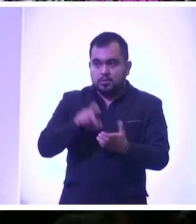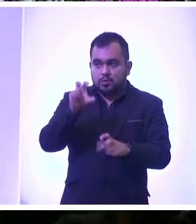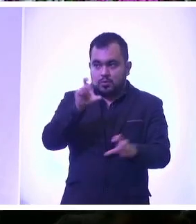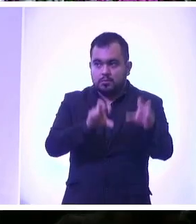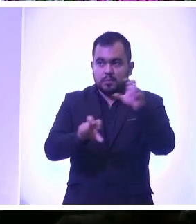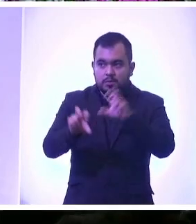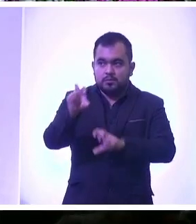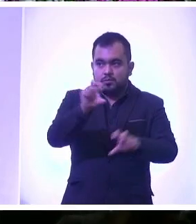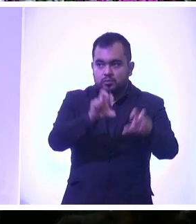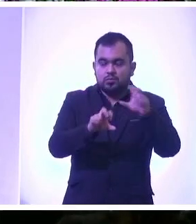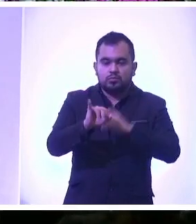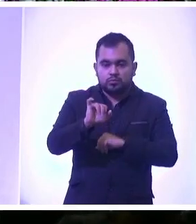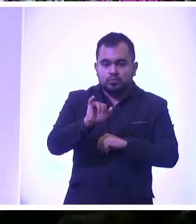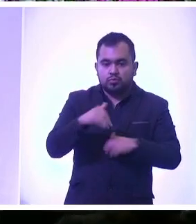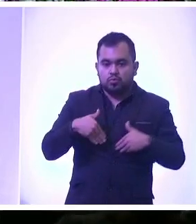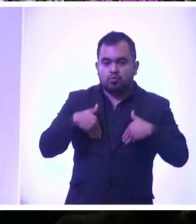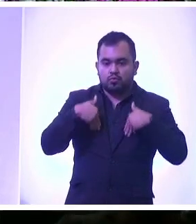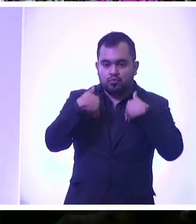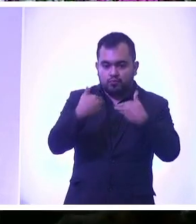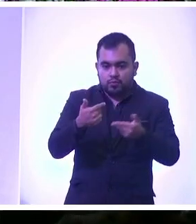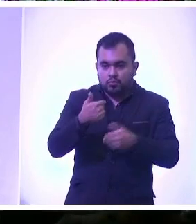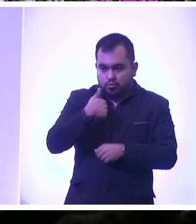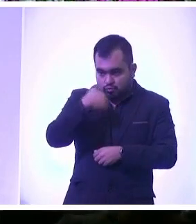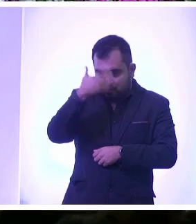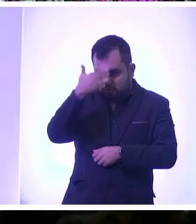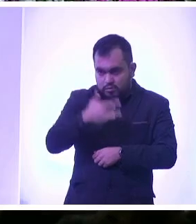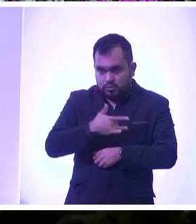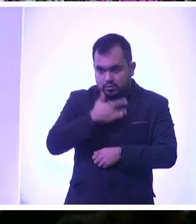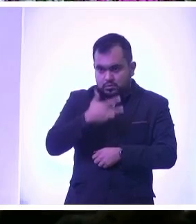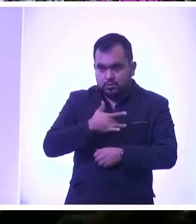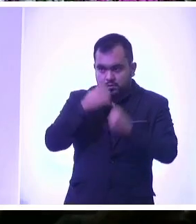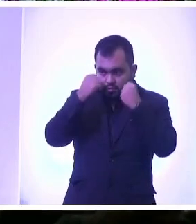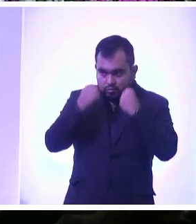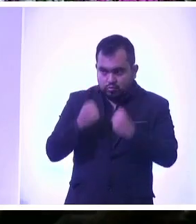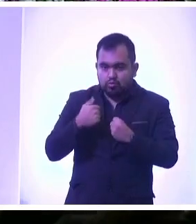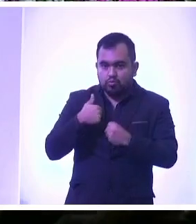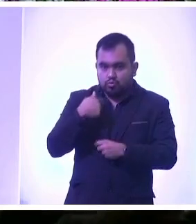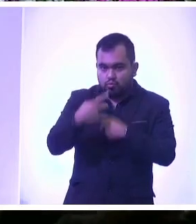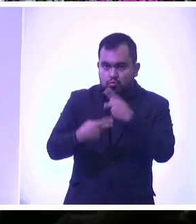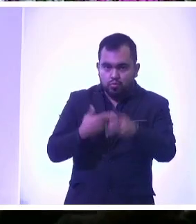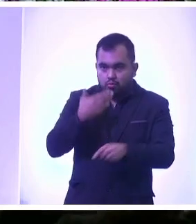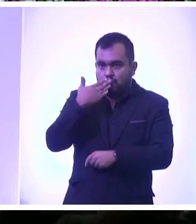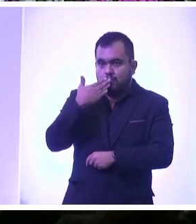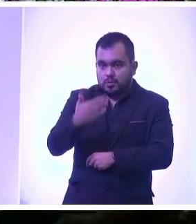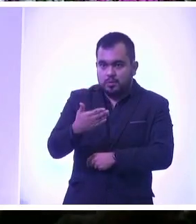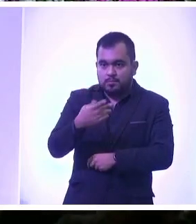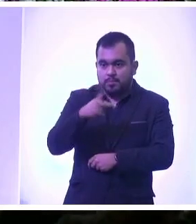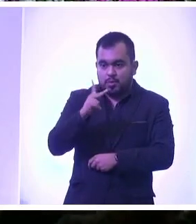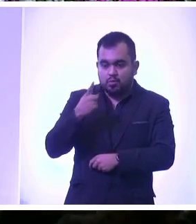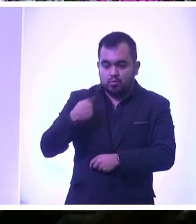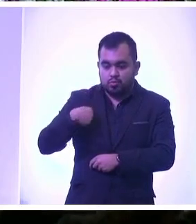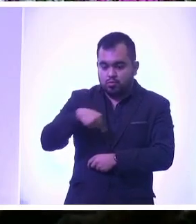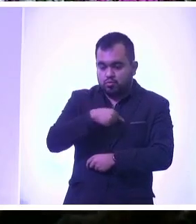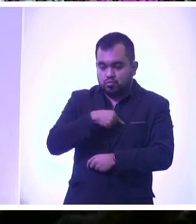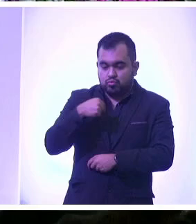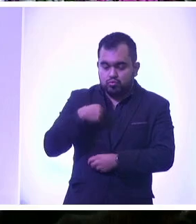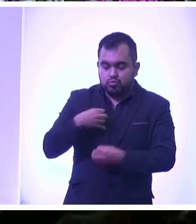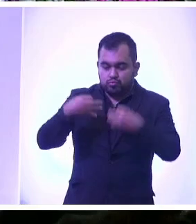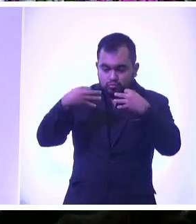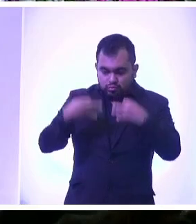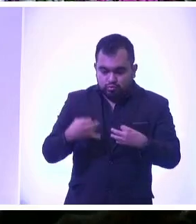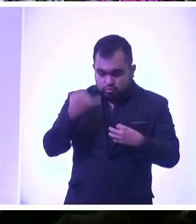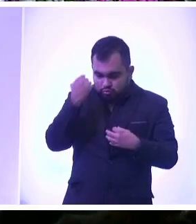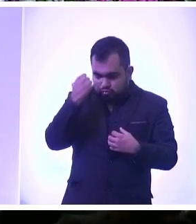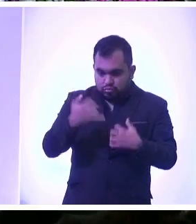dices Sí confío sé que voy a estar seguro sé que vamos a estar bien saben qué como empresario Sí invierto sí